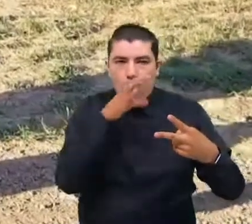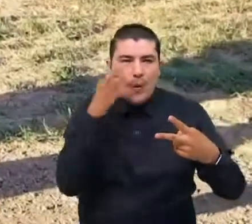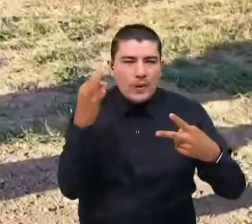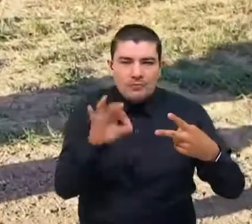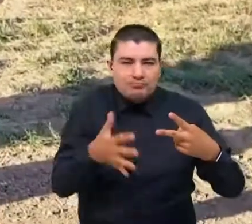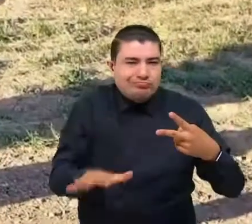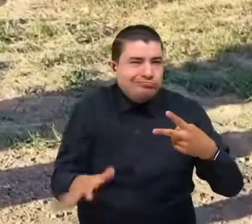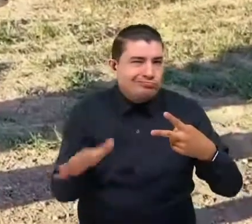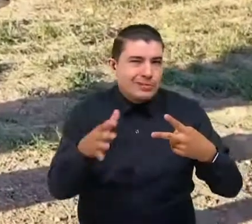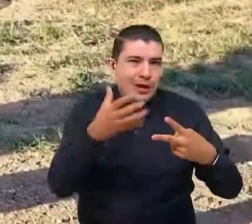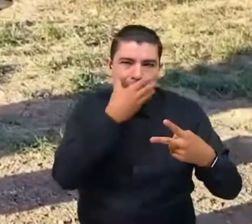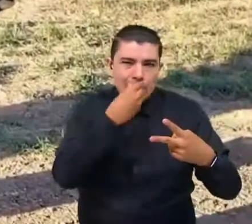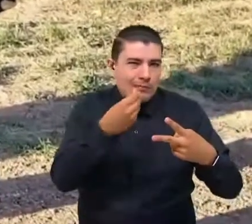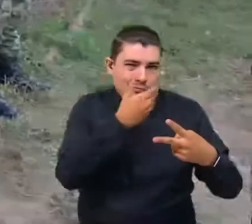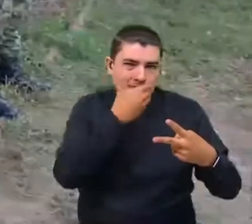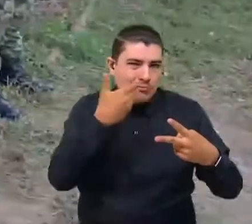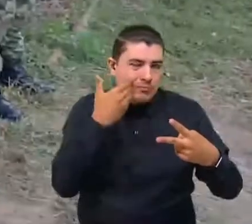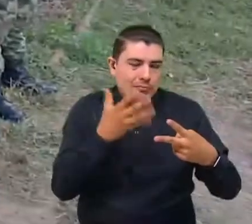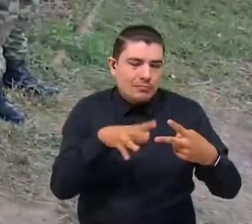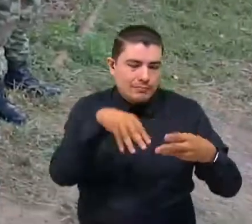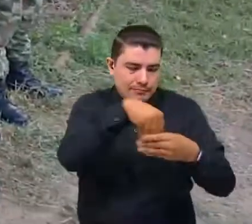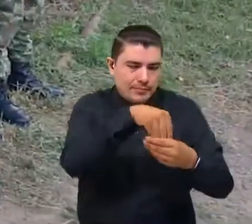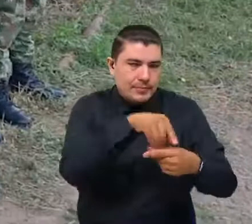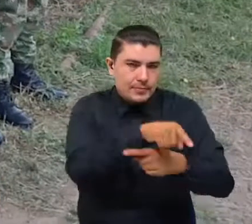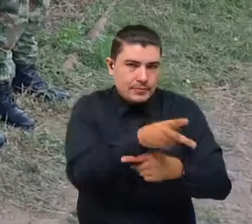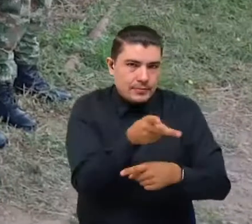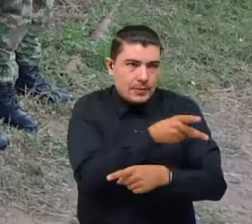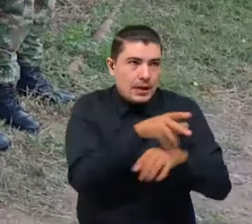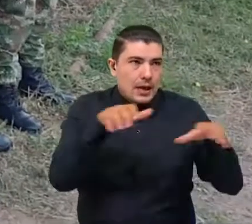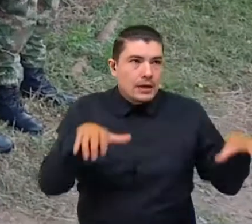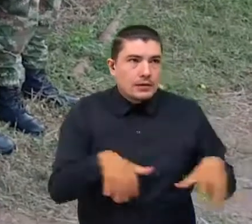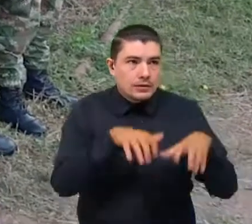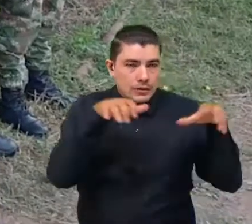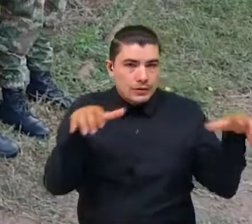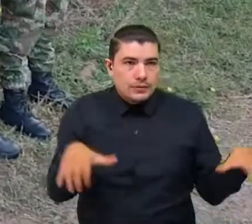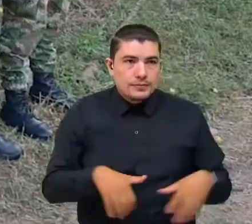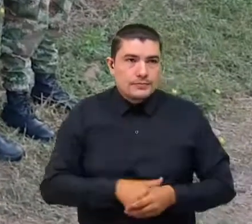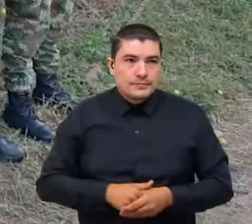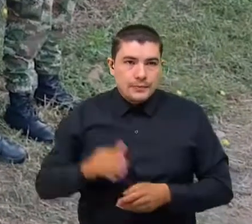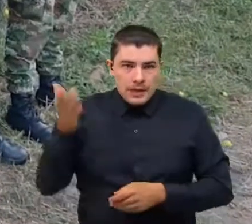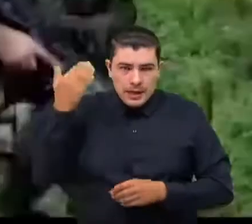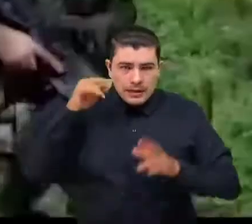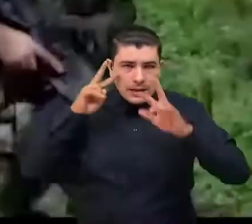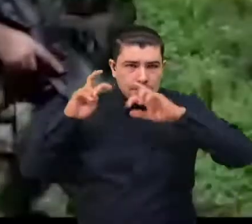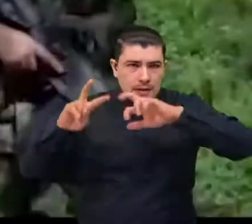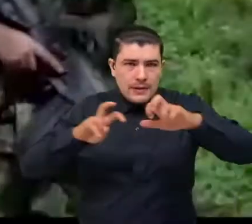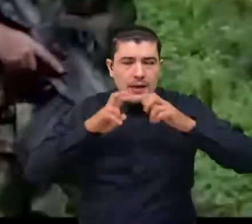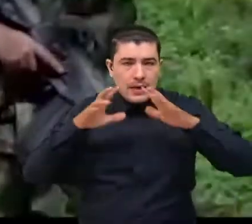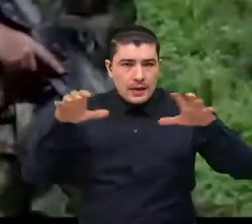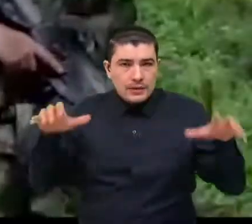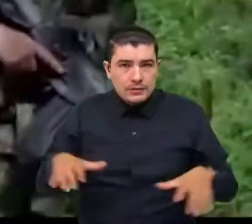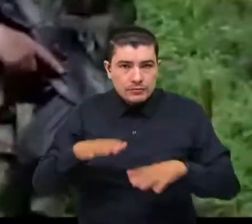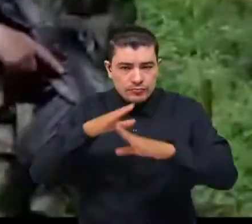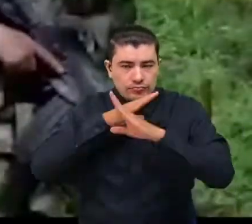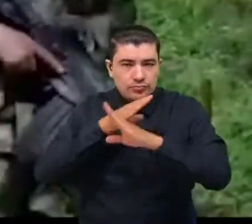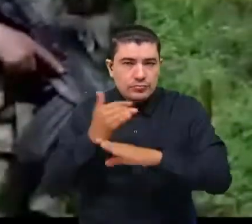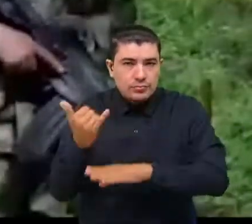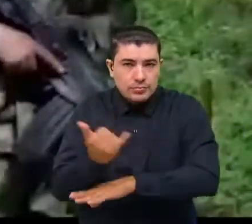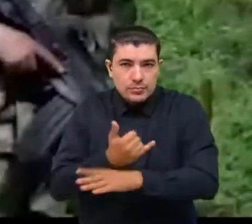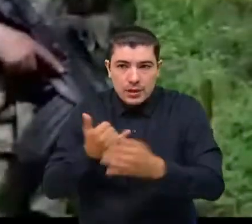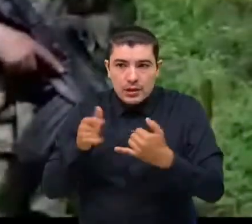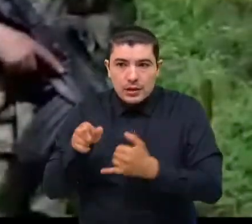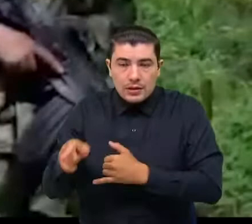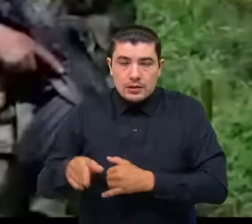se logra la aprensión de estos sujetos mediante orden de allanamiento quienes venían realizando acciones delictivas en contra de los miembros de la fuerza pública mediante